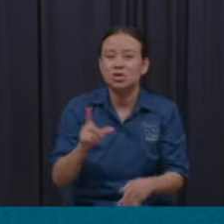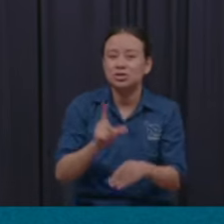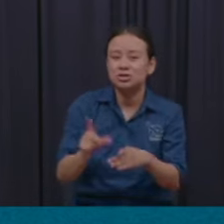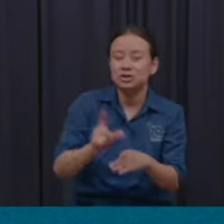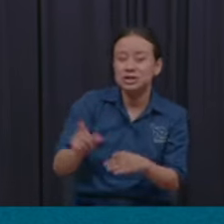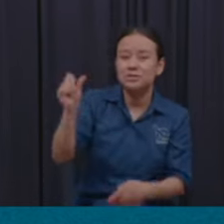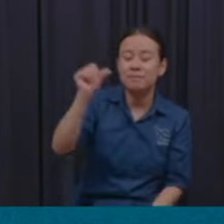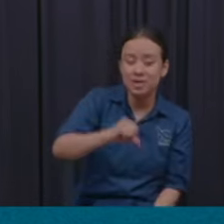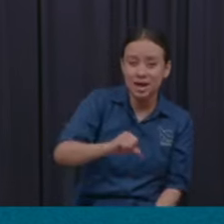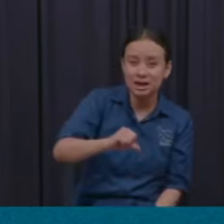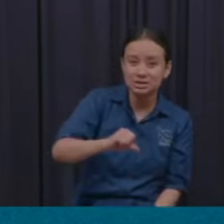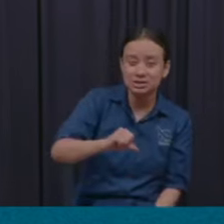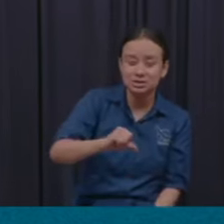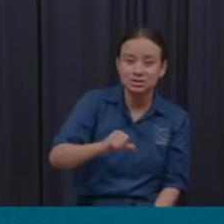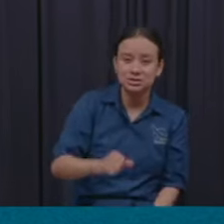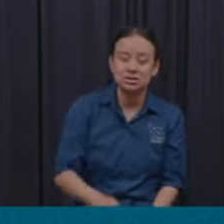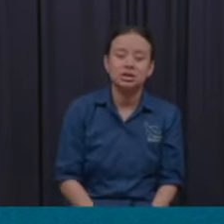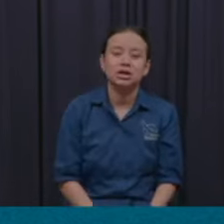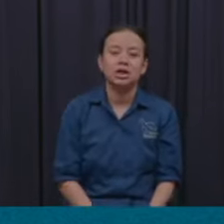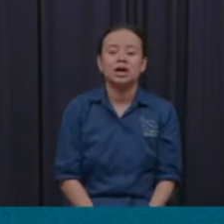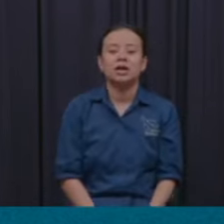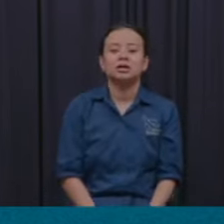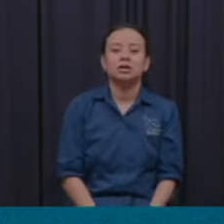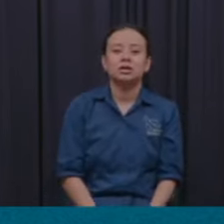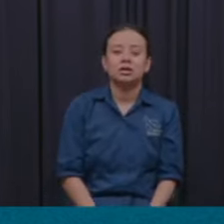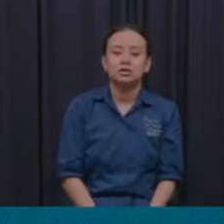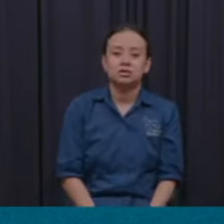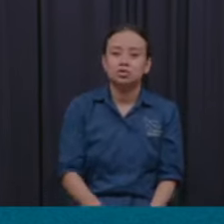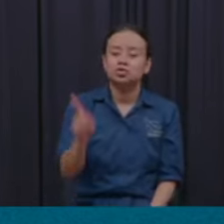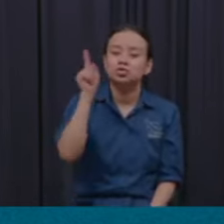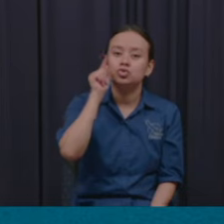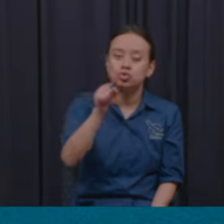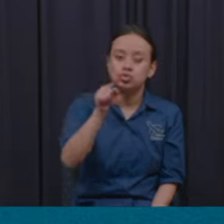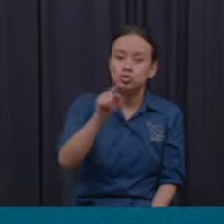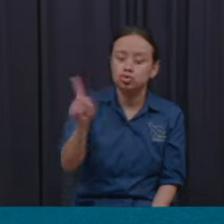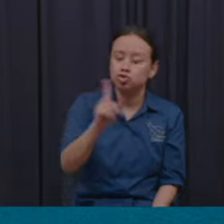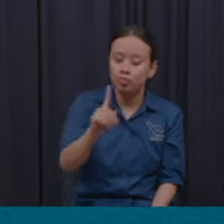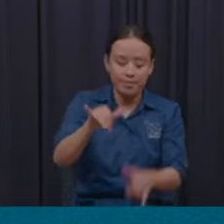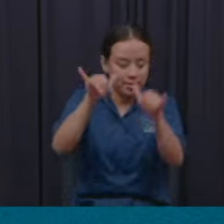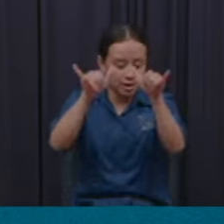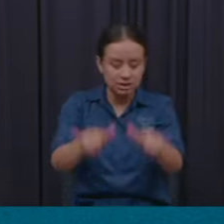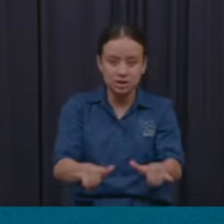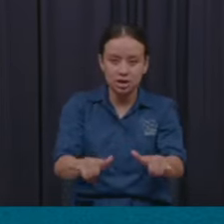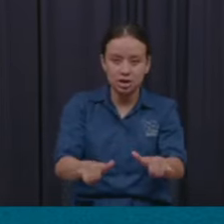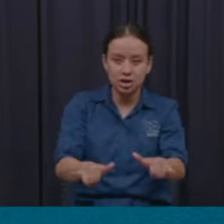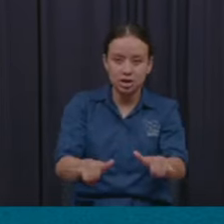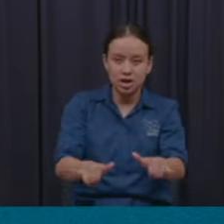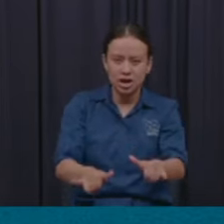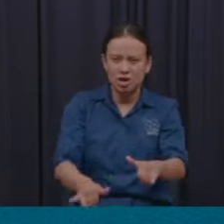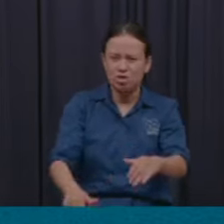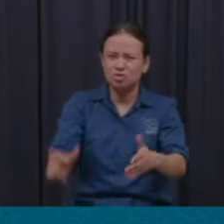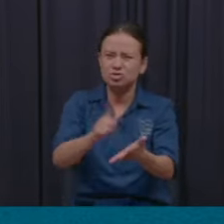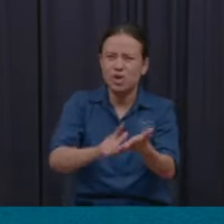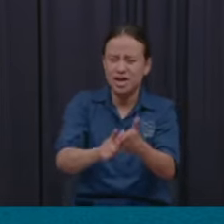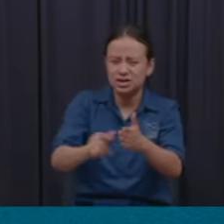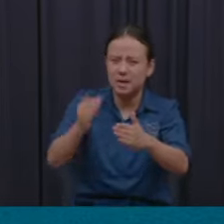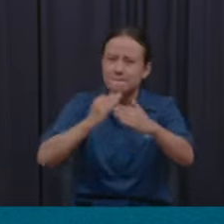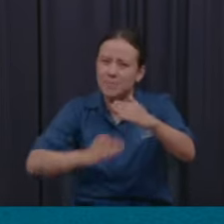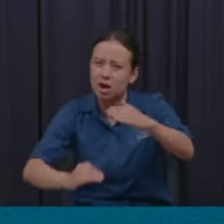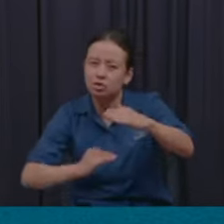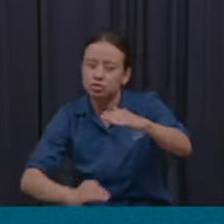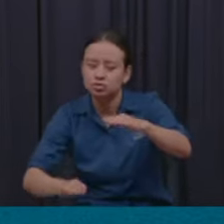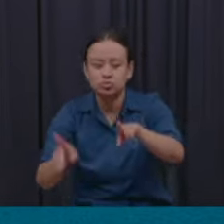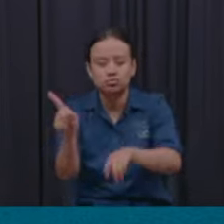ambiente, parte de la administración es esta: no te quedes en la llanura, no te quedes en lo bajo, no te quedes en algo